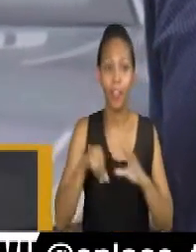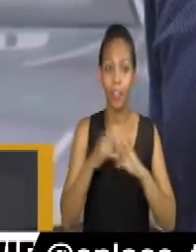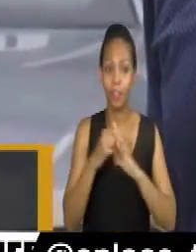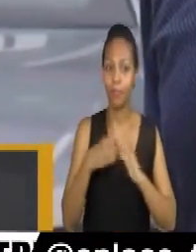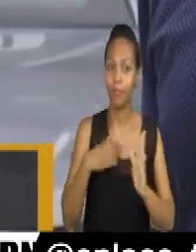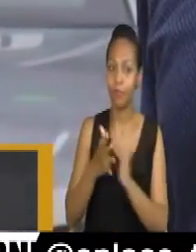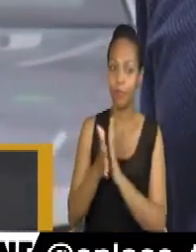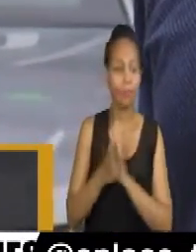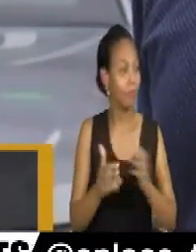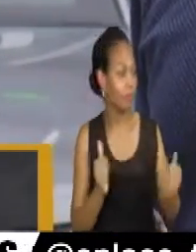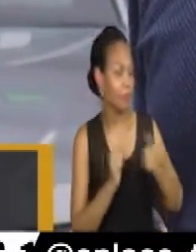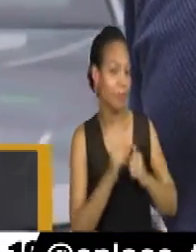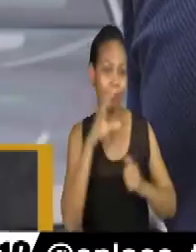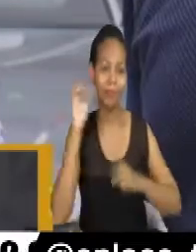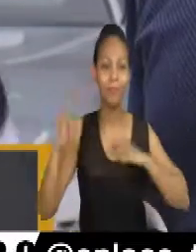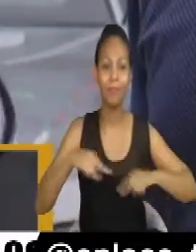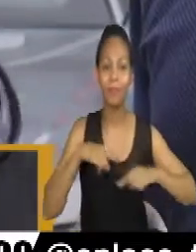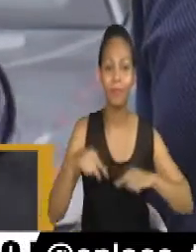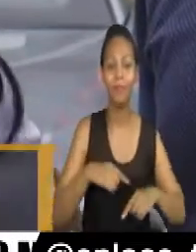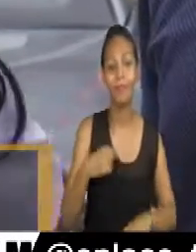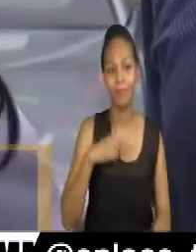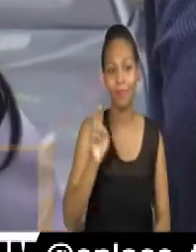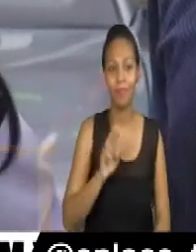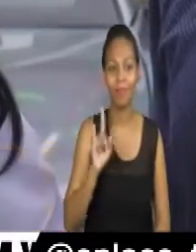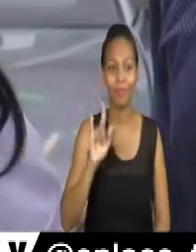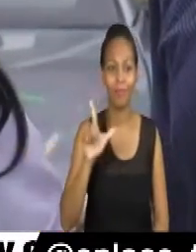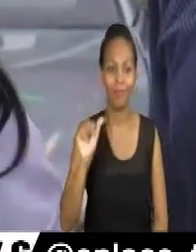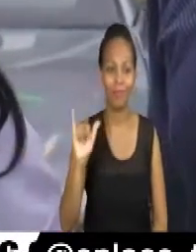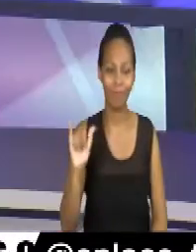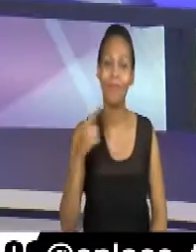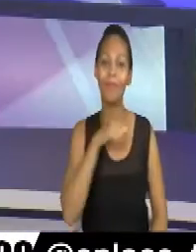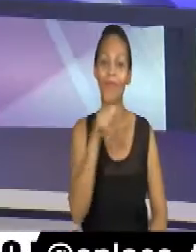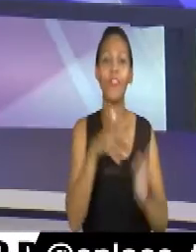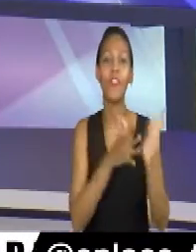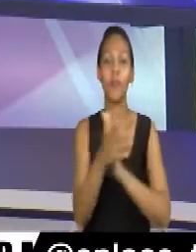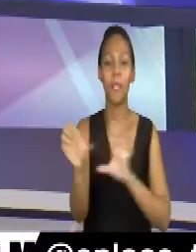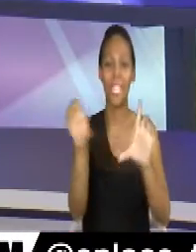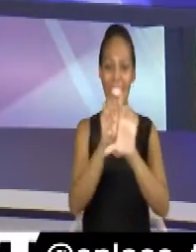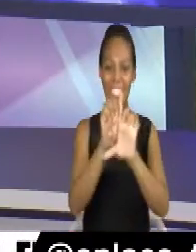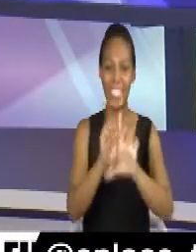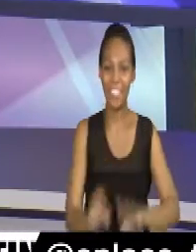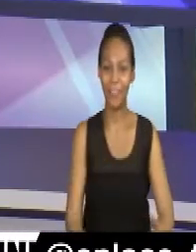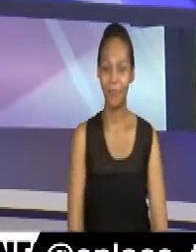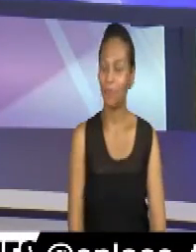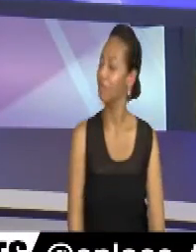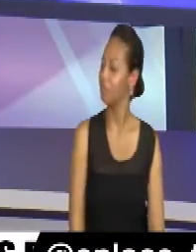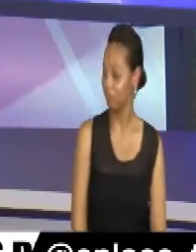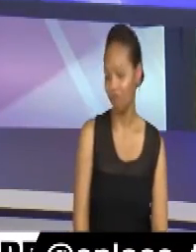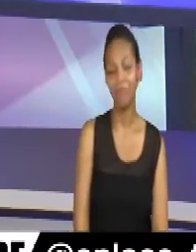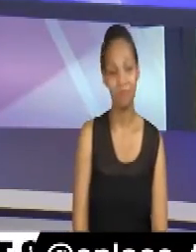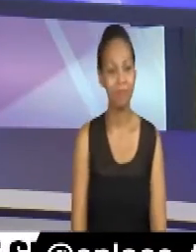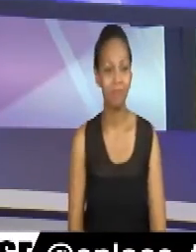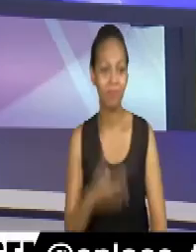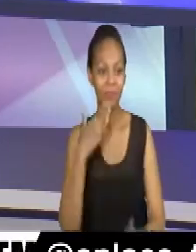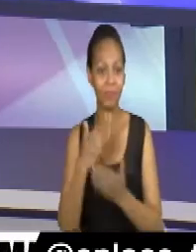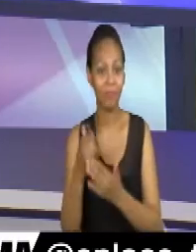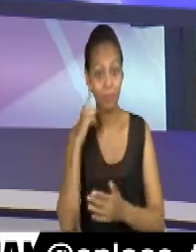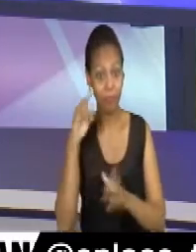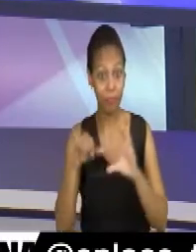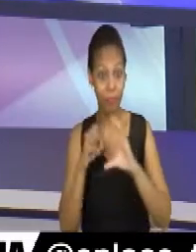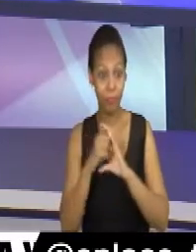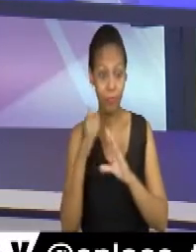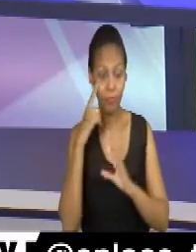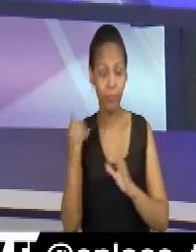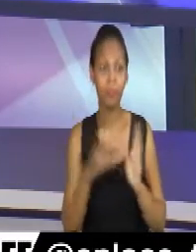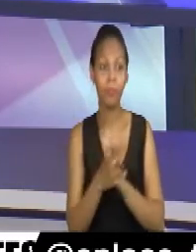compañía del gerente del Centro Comercial, Zulay Ucros, para Enlace Noticias. Y a propósito del Centro Comercial San Silvestre, llega a